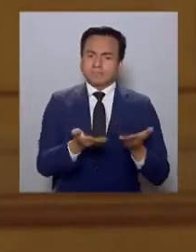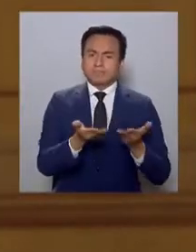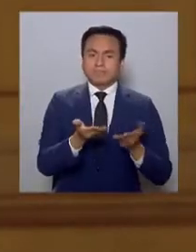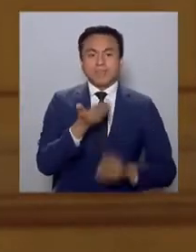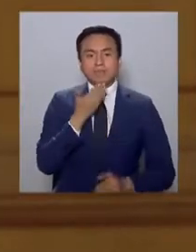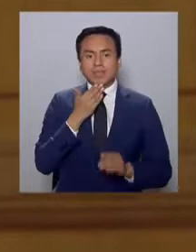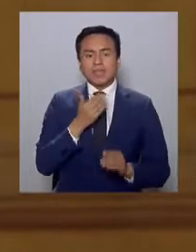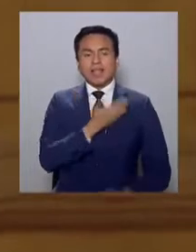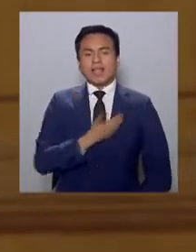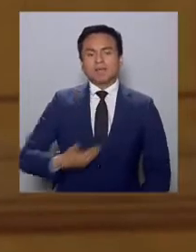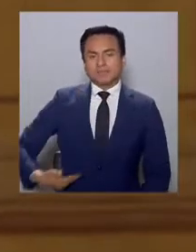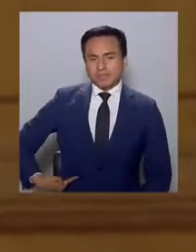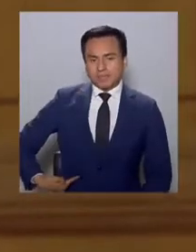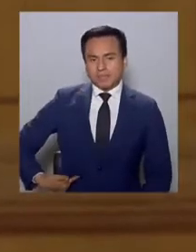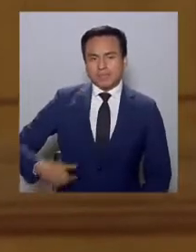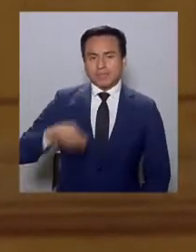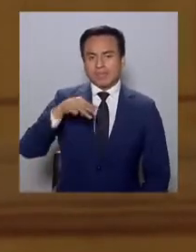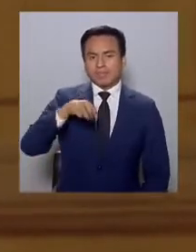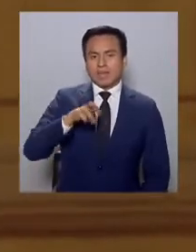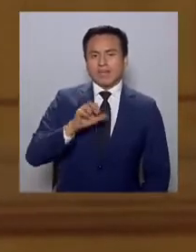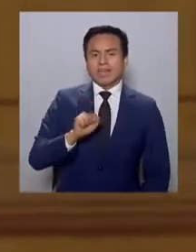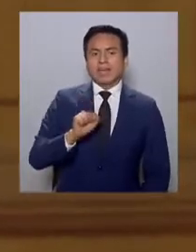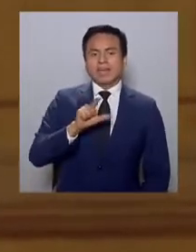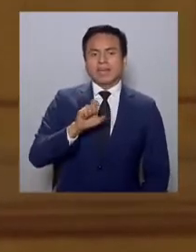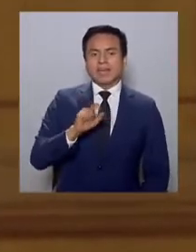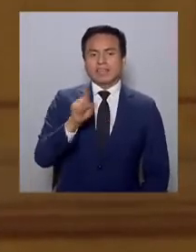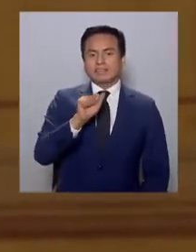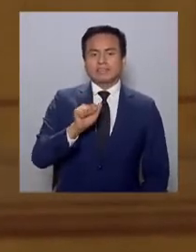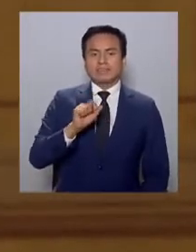particular a su presidenta María Elisa Quintero.